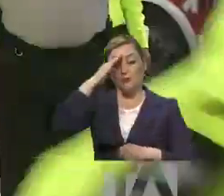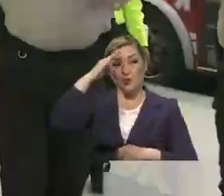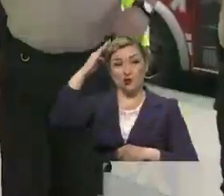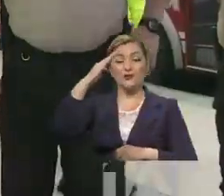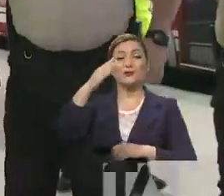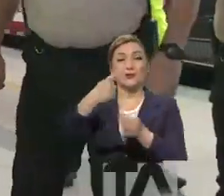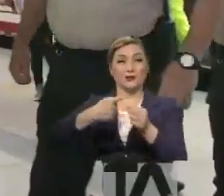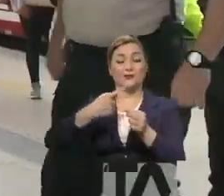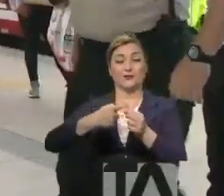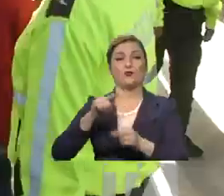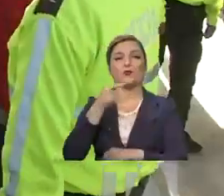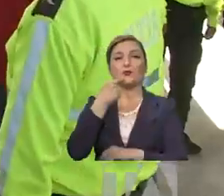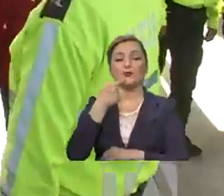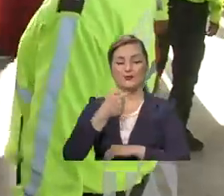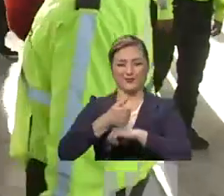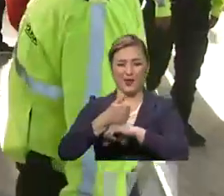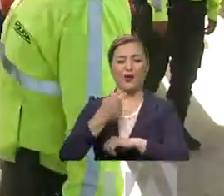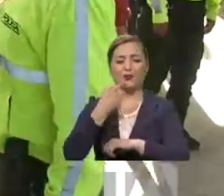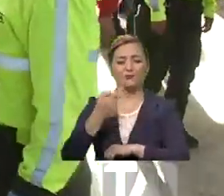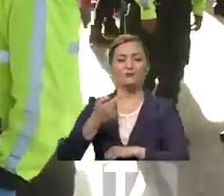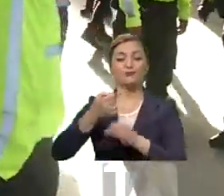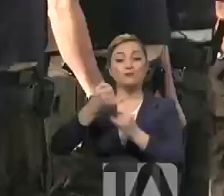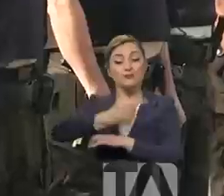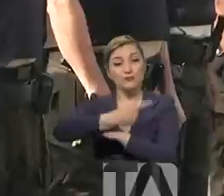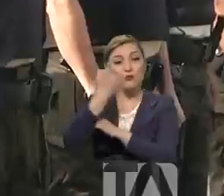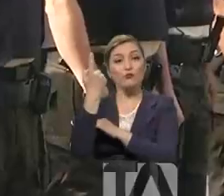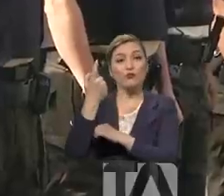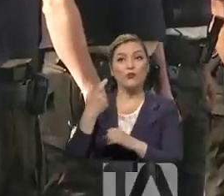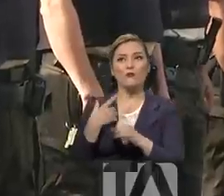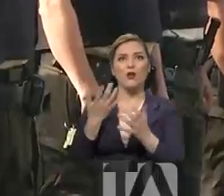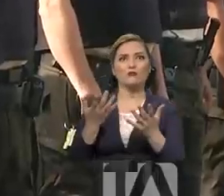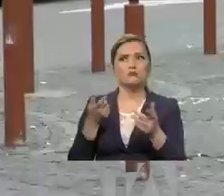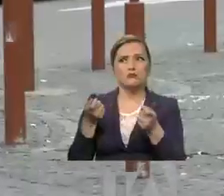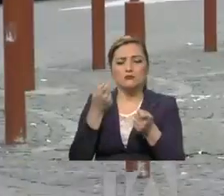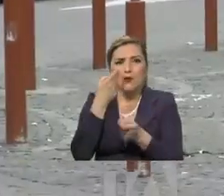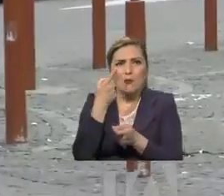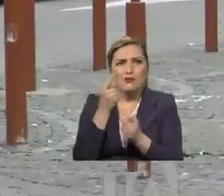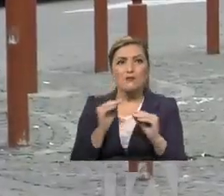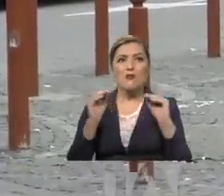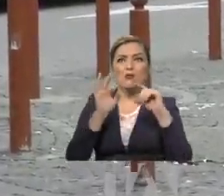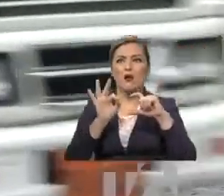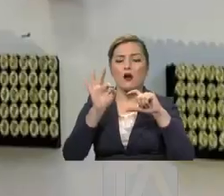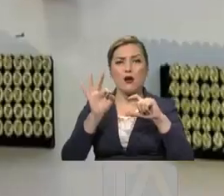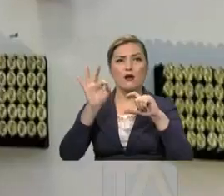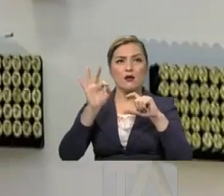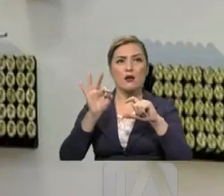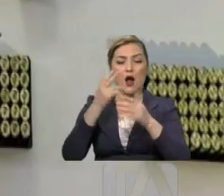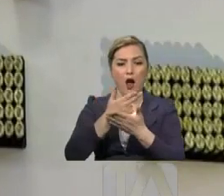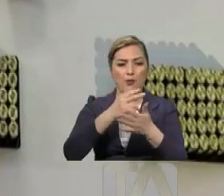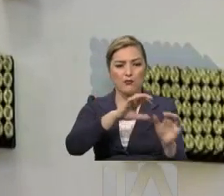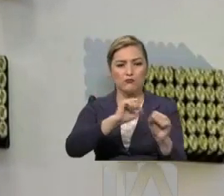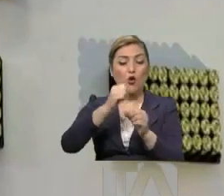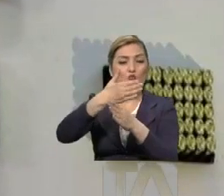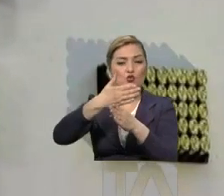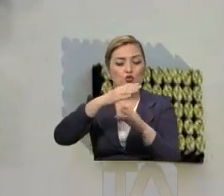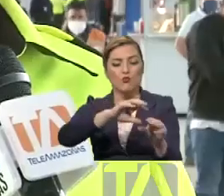cambio que durante estos últimos días, en los operativos ejecutados en la capital, se evidencia un incremento sobre el decomiso de armas